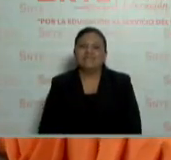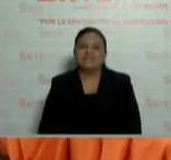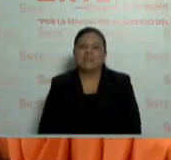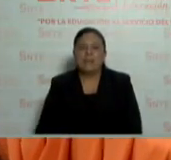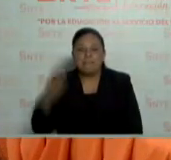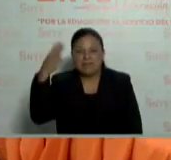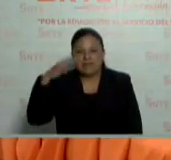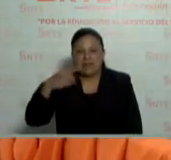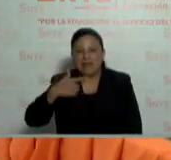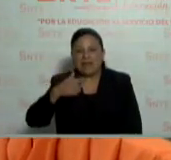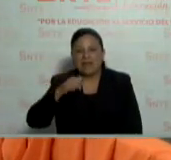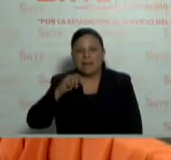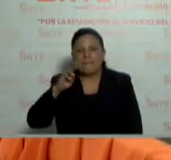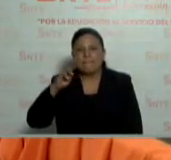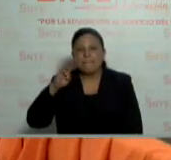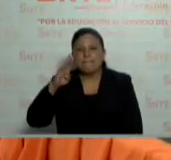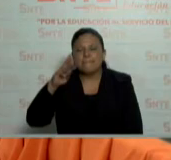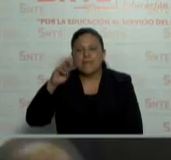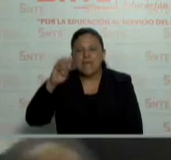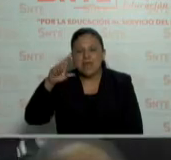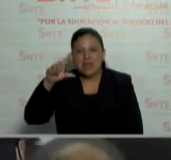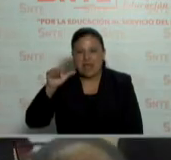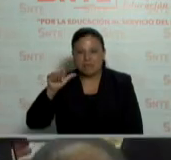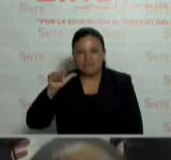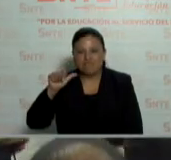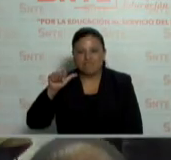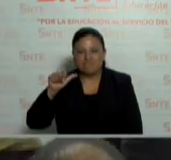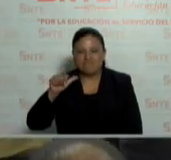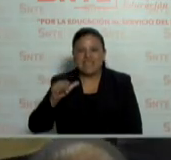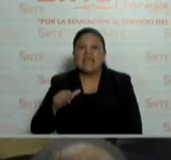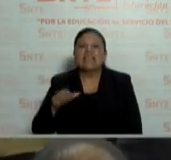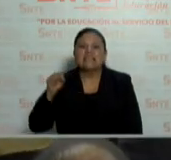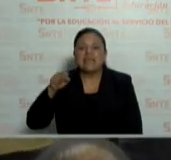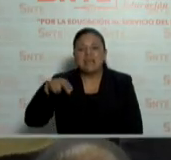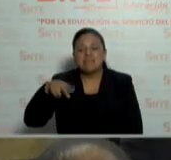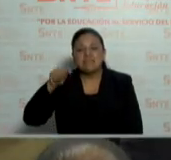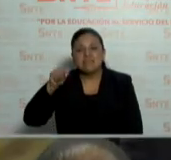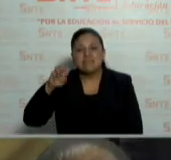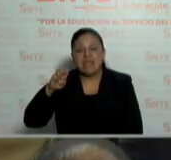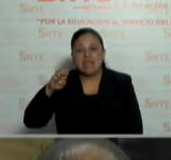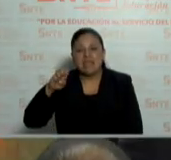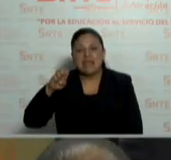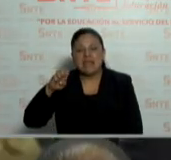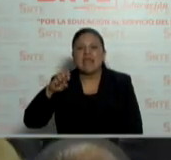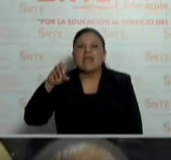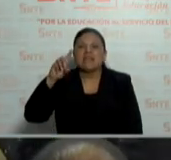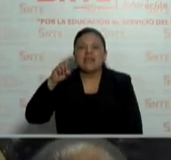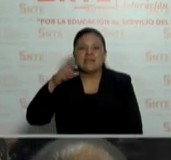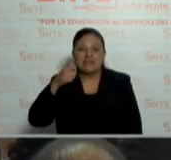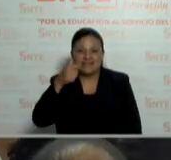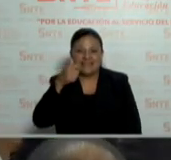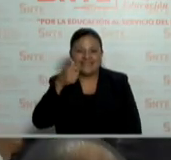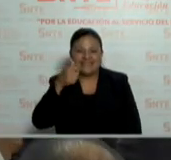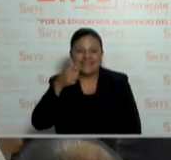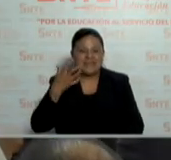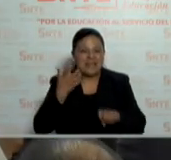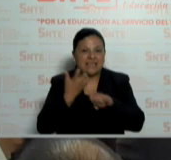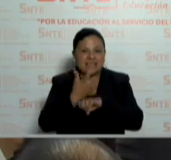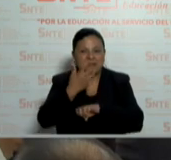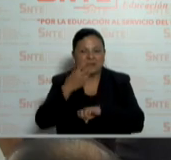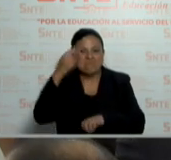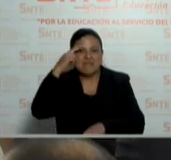profesora Gabriela López Solís, de la sección 36 del Estado de México.